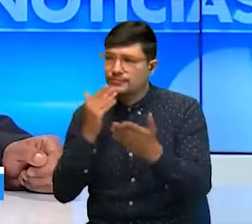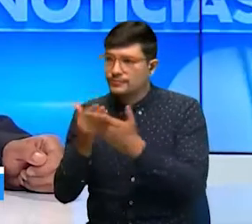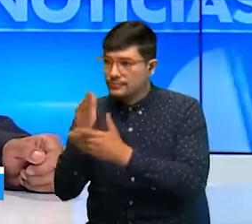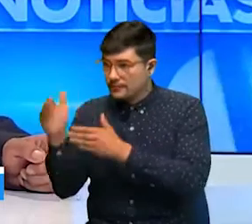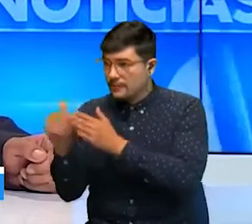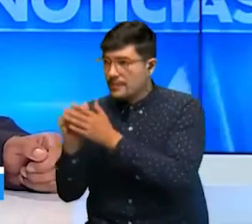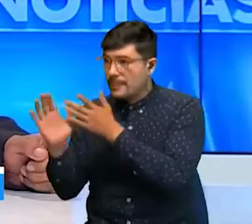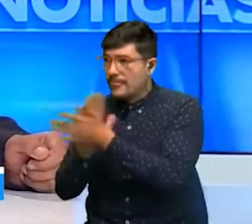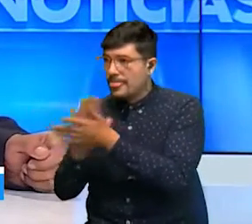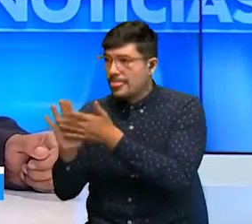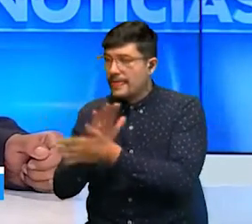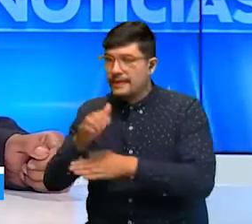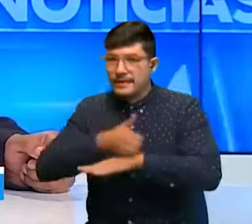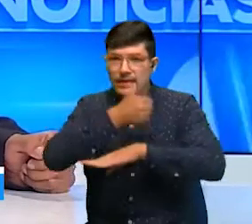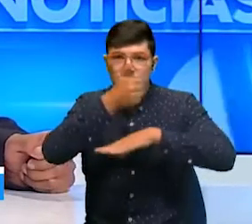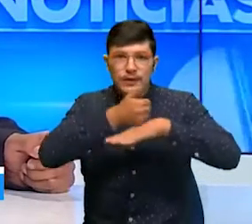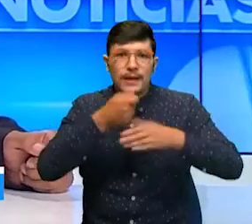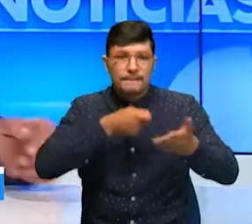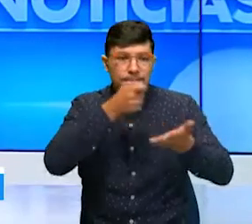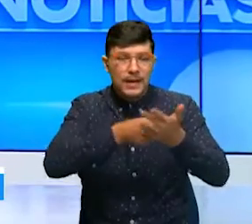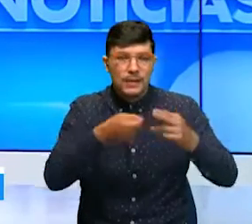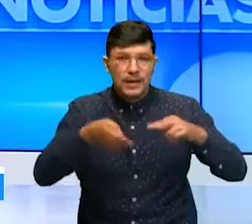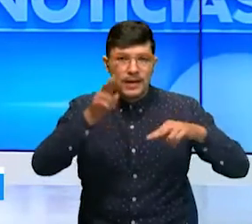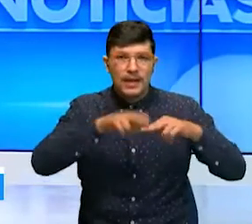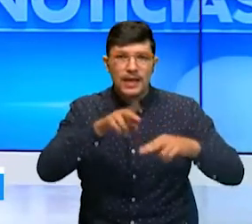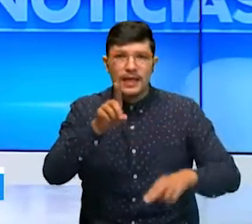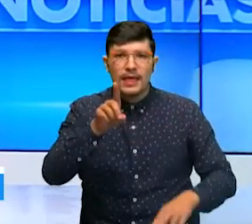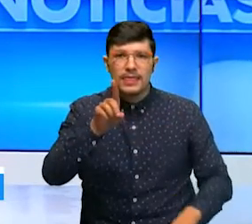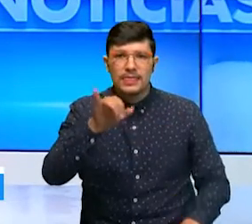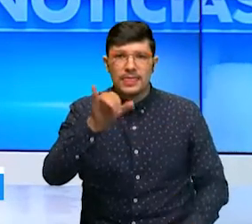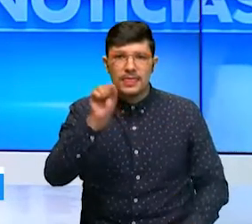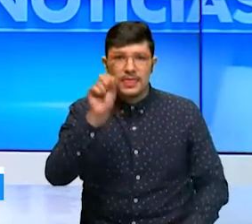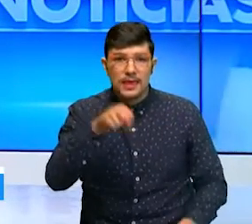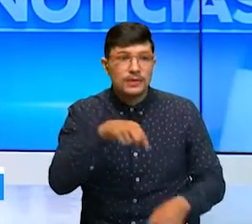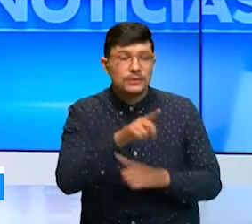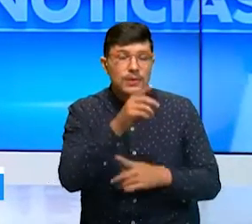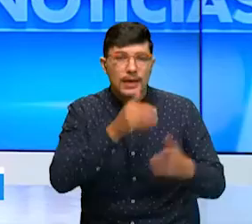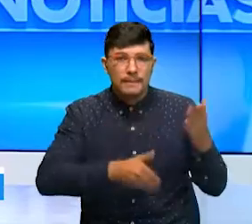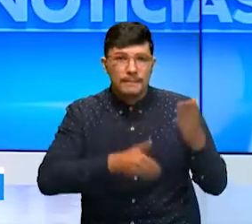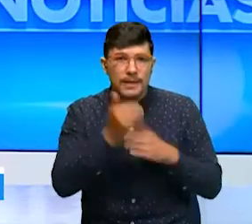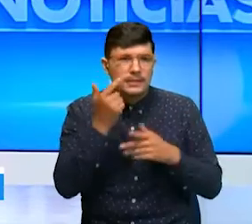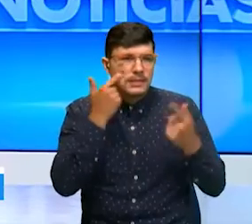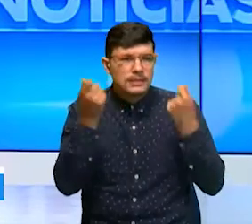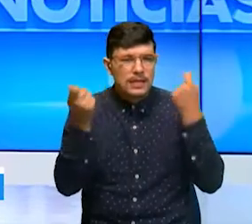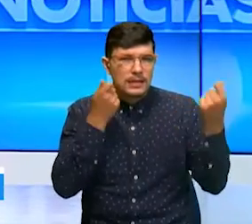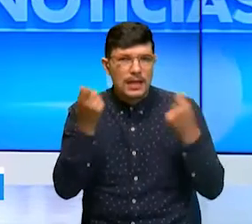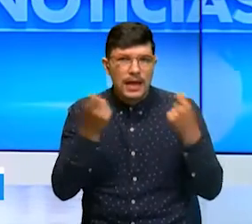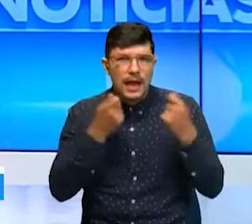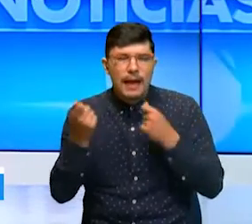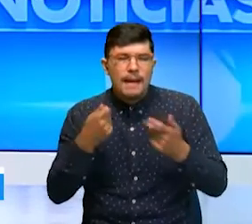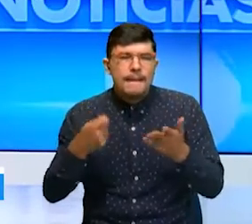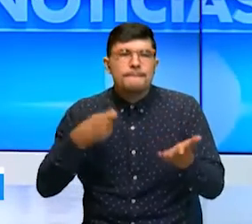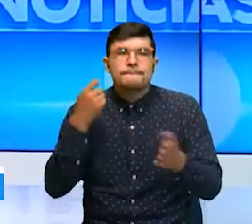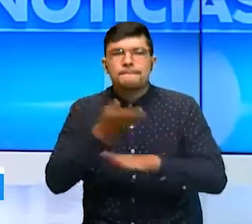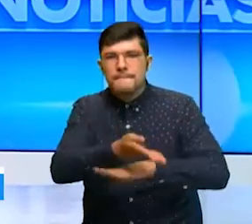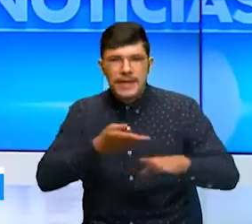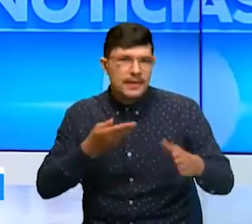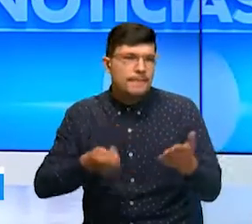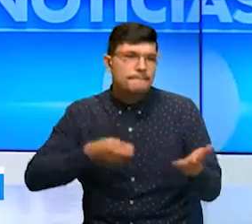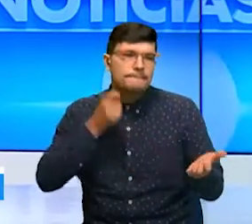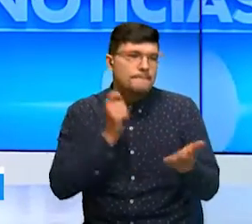la dirección de impuestos y aduanas nacionales dian inició hoy una estrategia de avanzada en la zona de frontera colombo-venezolana